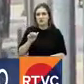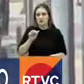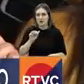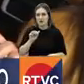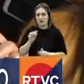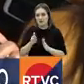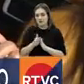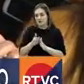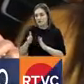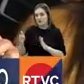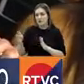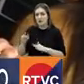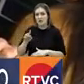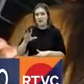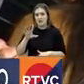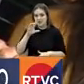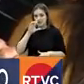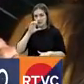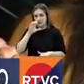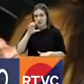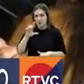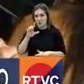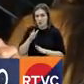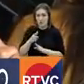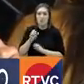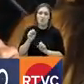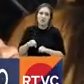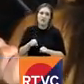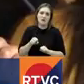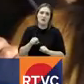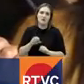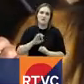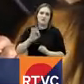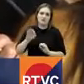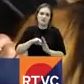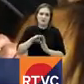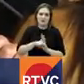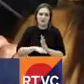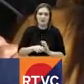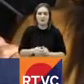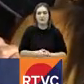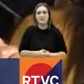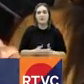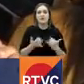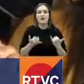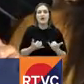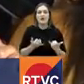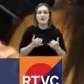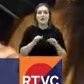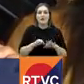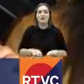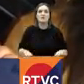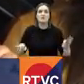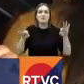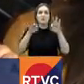de julio. No es requisito necesario inscribirse en la oficina virtual.